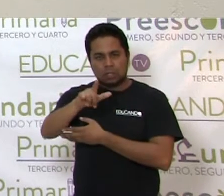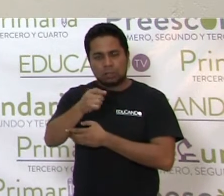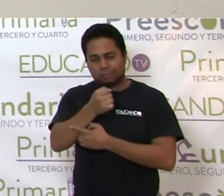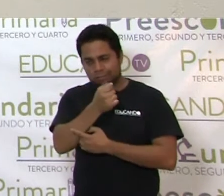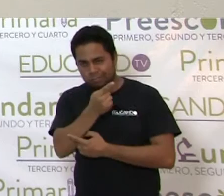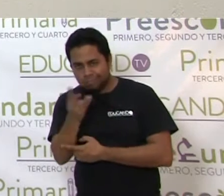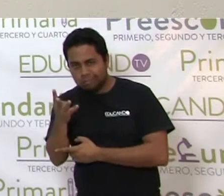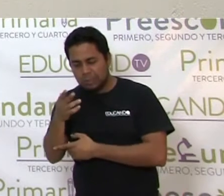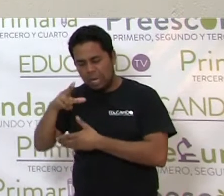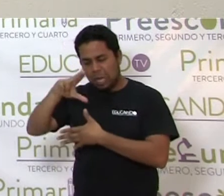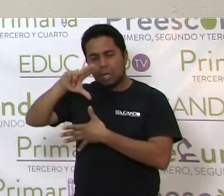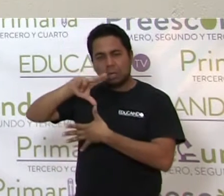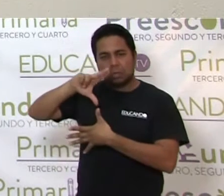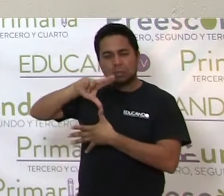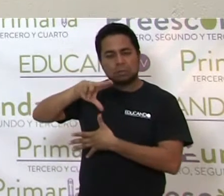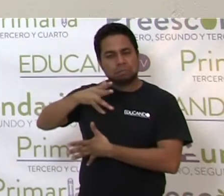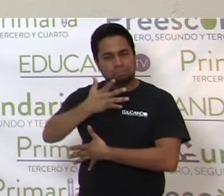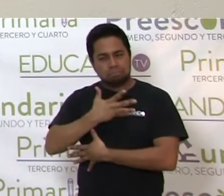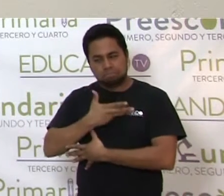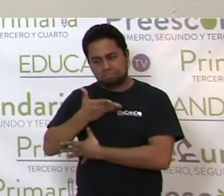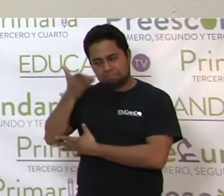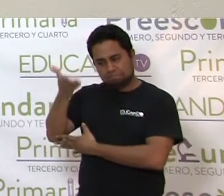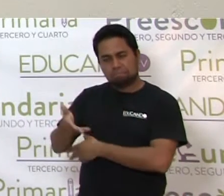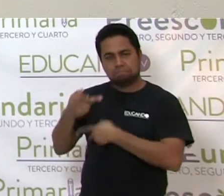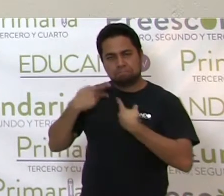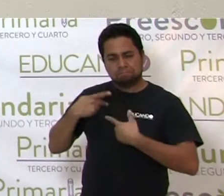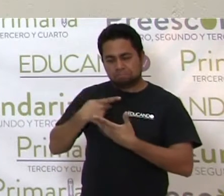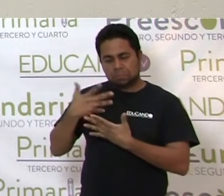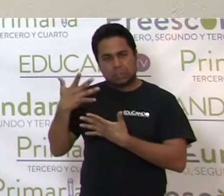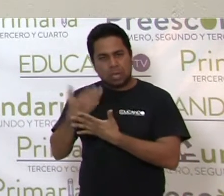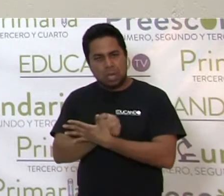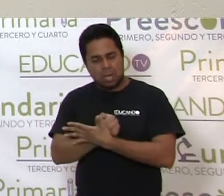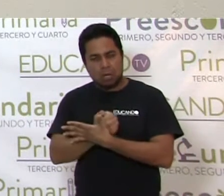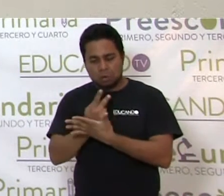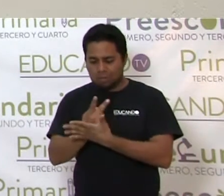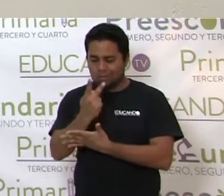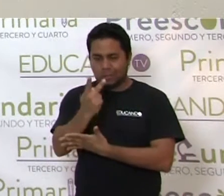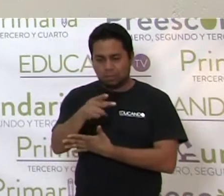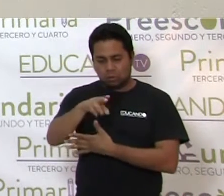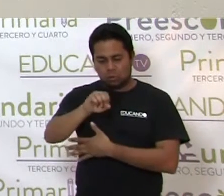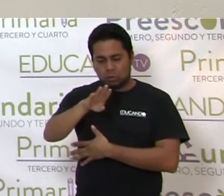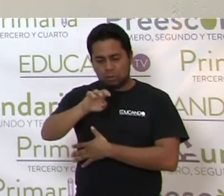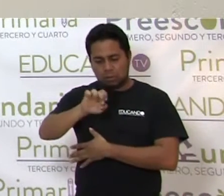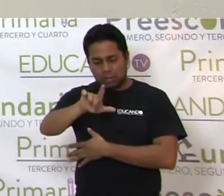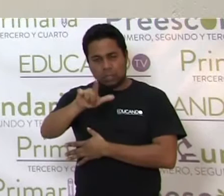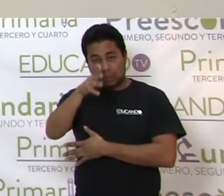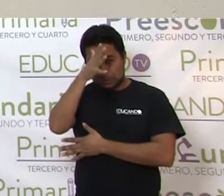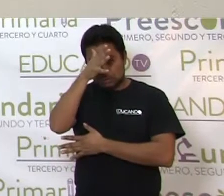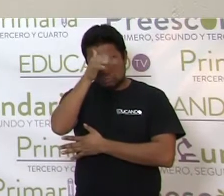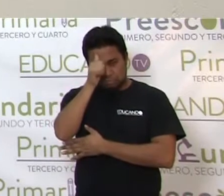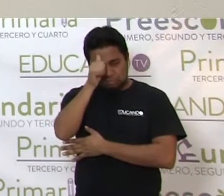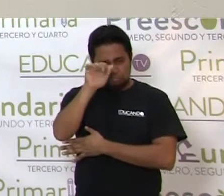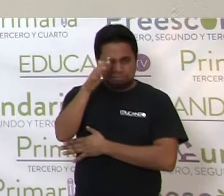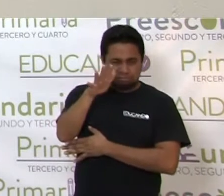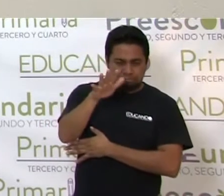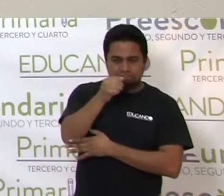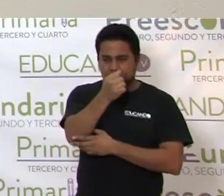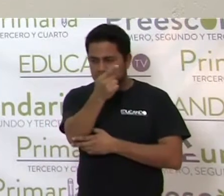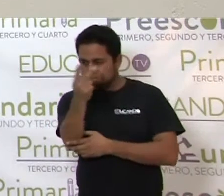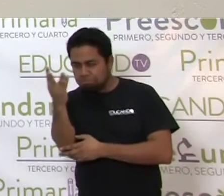escritores latinoamericanos que ha ganado este premio Nobel. Si mal no recuerdo, algunos otros